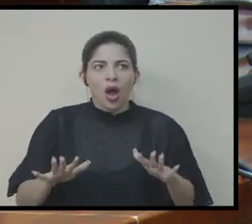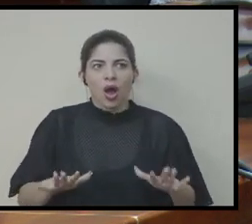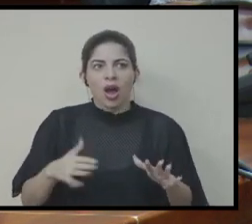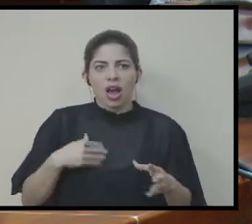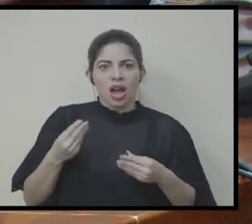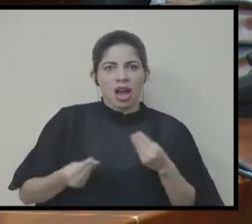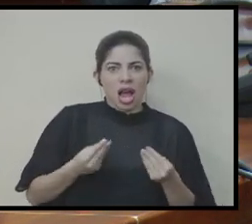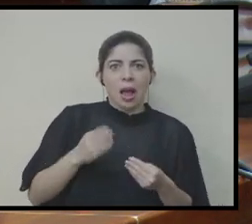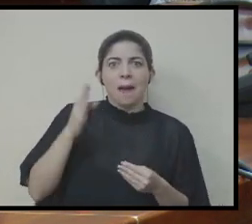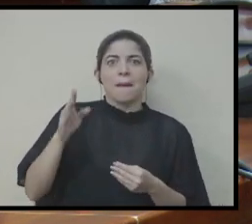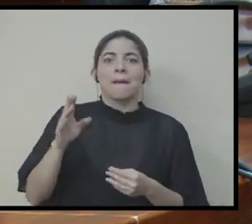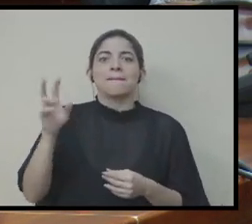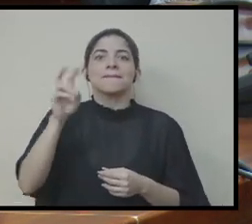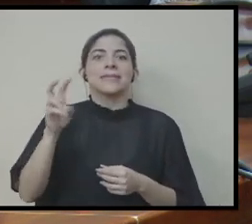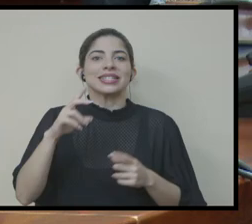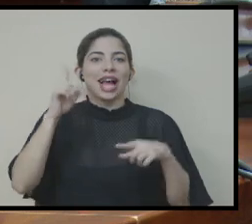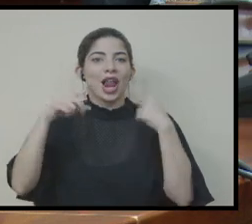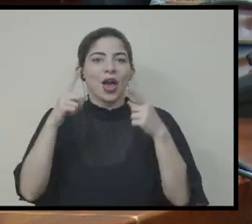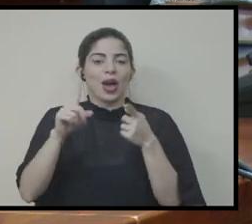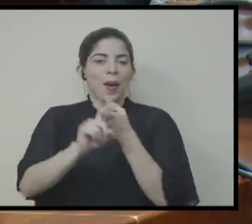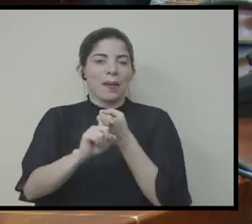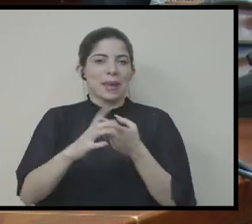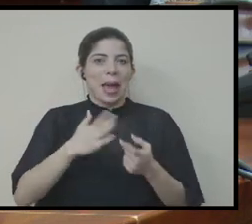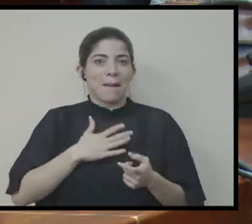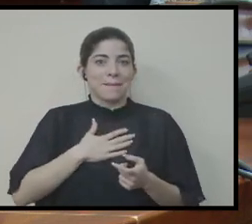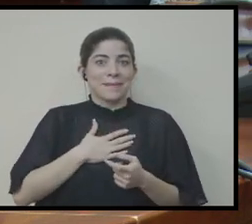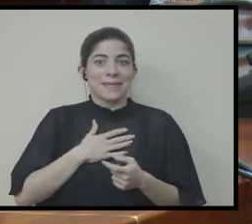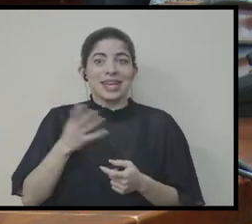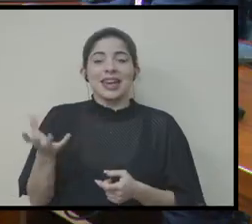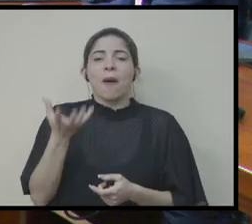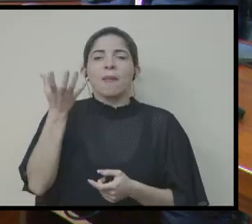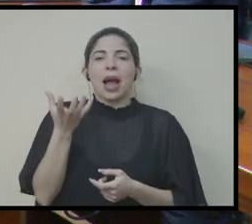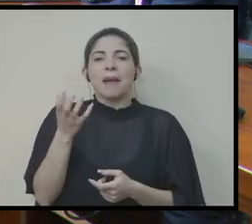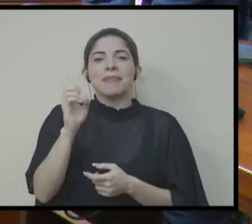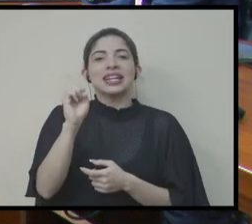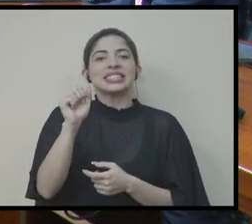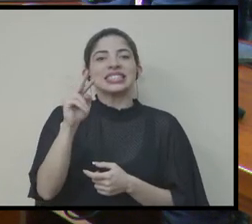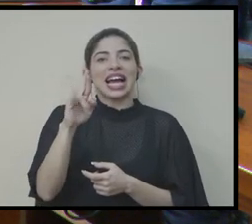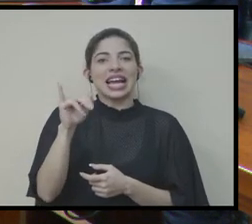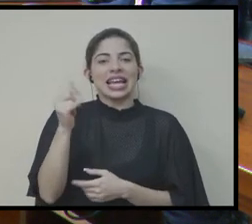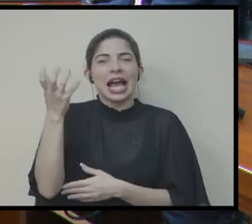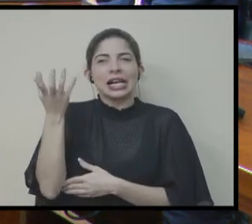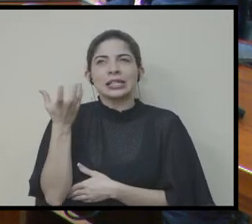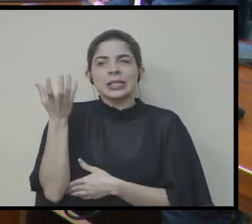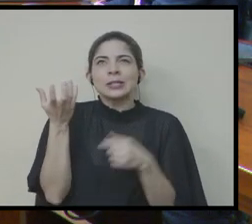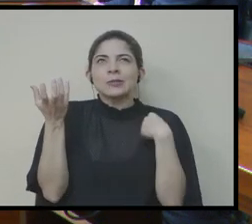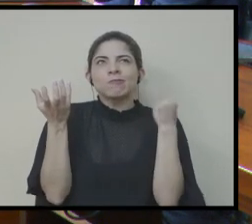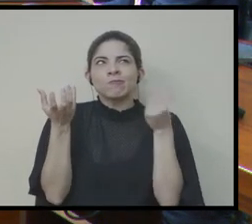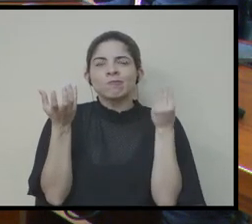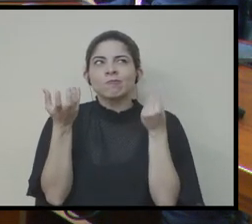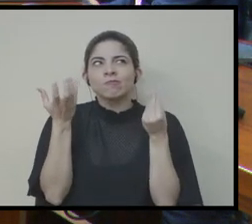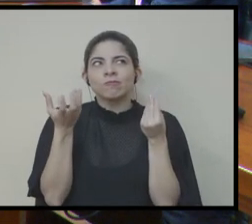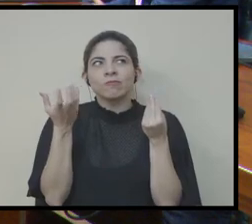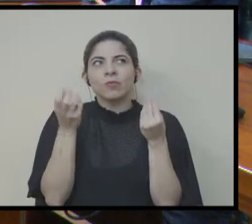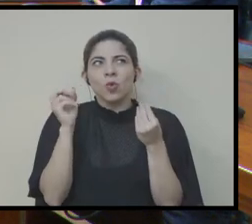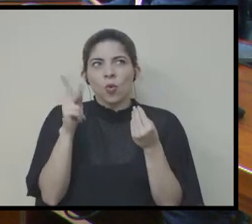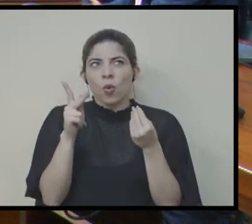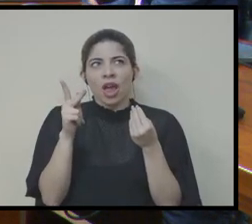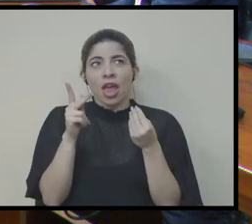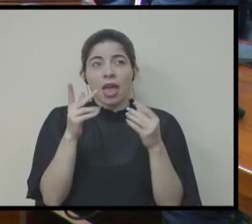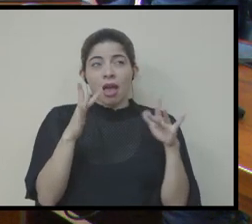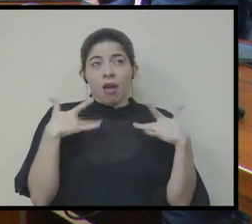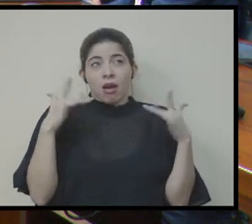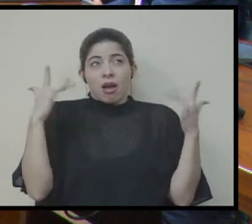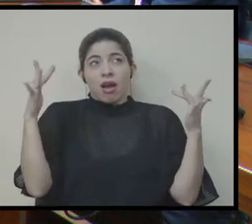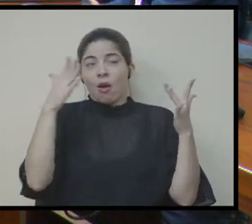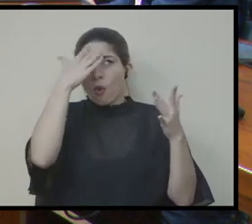Entonces me voy para Pizza Loca, que es la pizzería de una amiga muy querida, y con una sangría en la mano dije, a ver, olvídese de todo el brillo